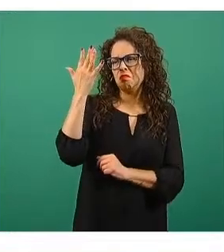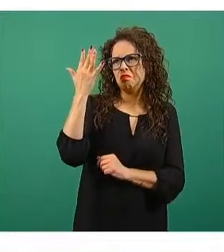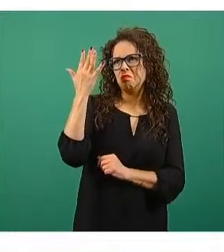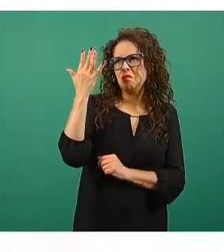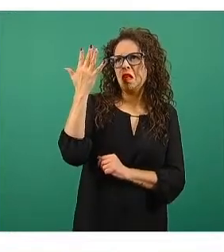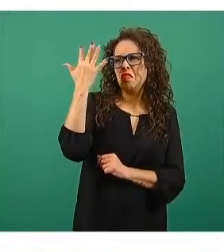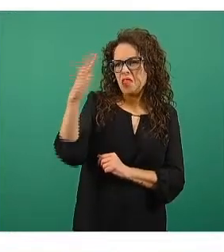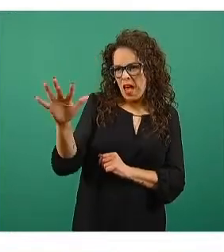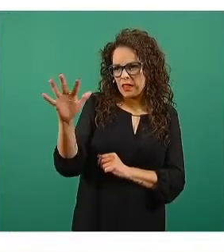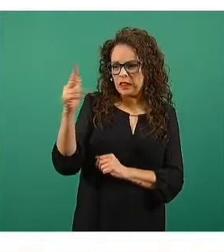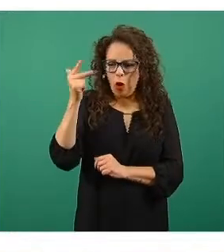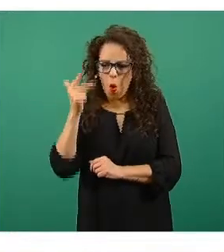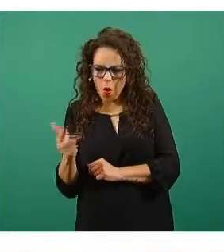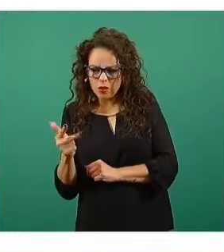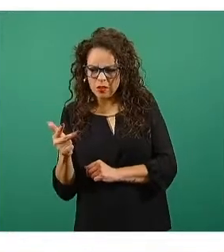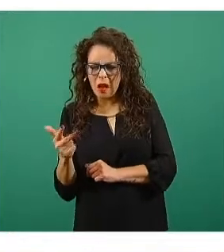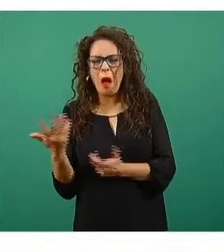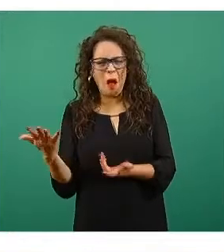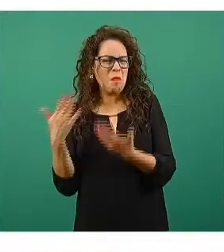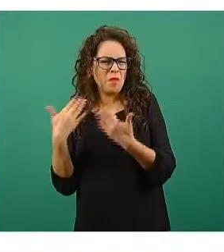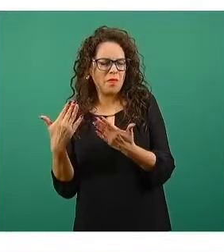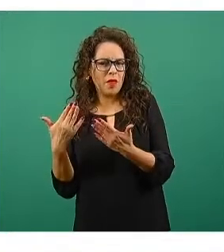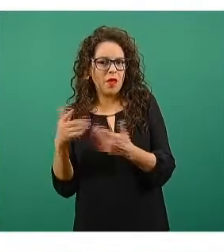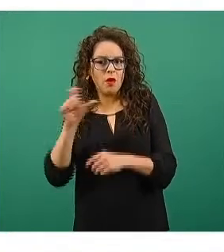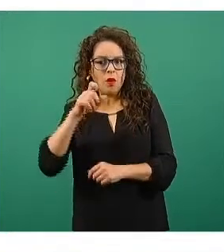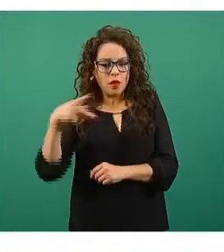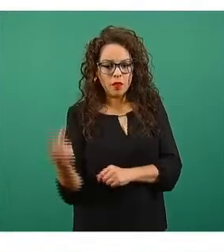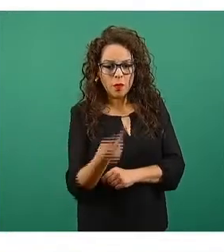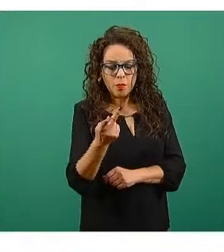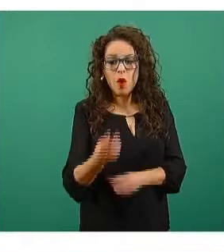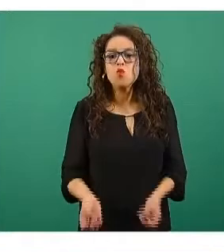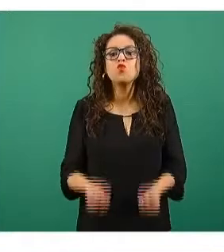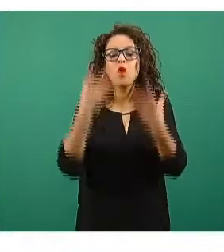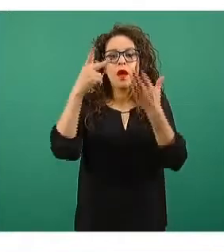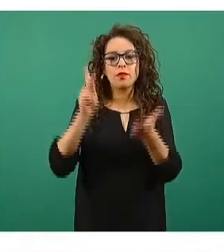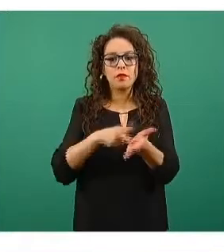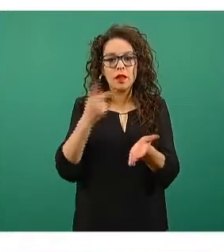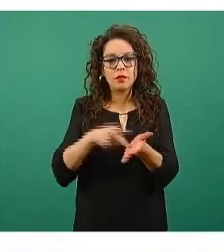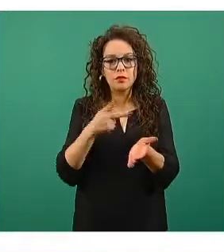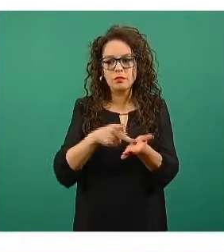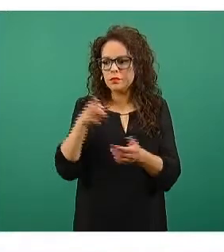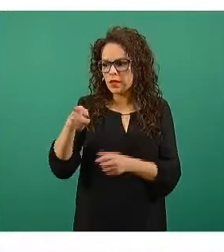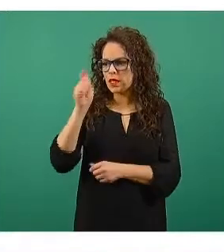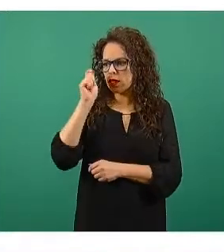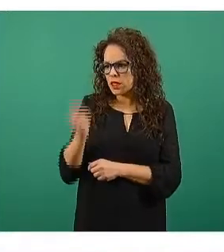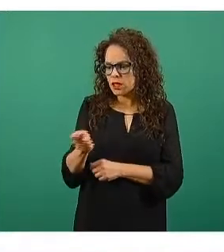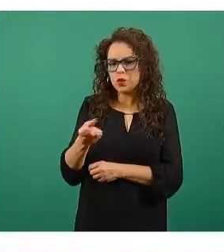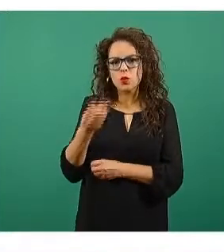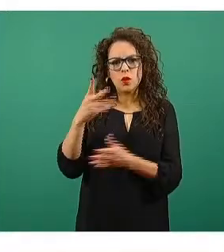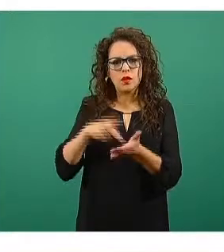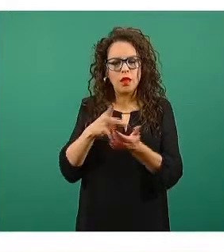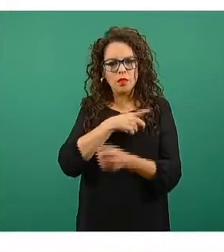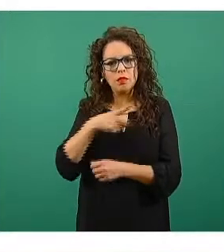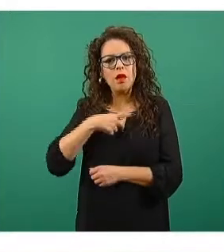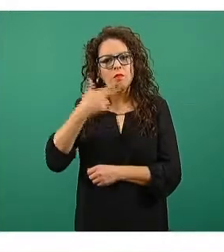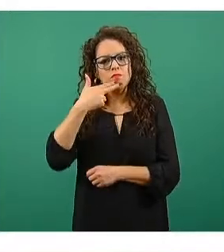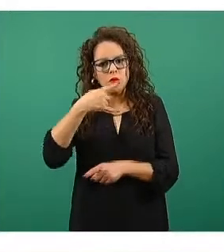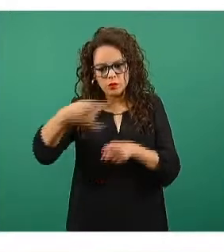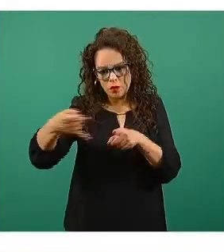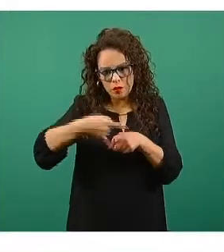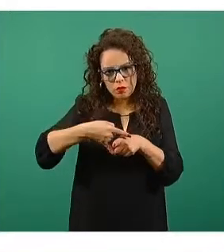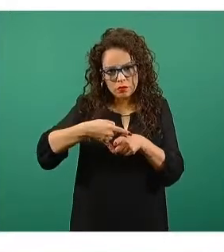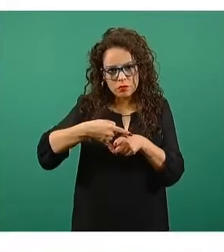tan mal, cuando se les pregunta sobre el número de veces que conocen el condón, cuántas veces se debe de utilizar el